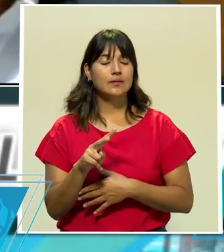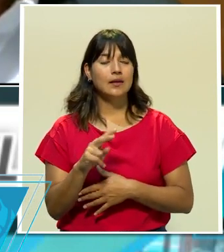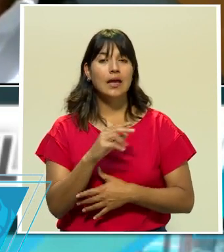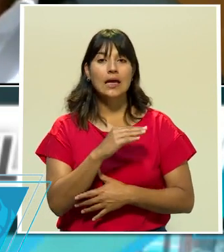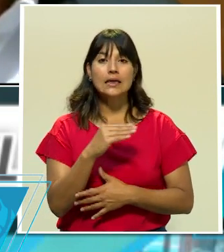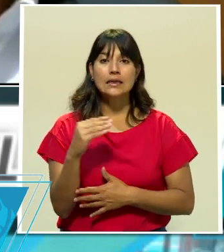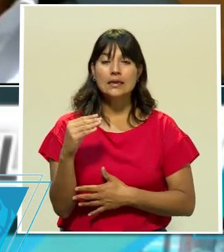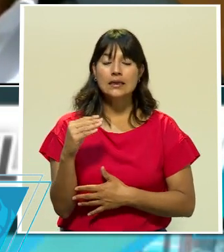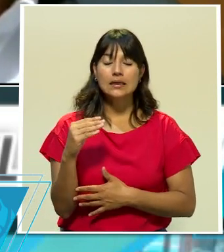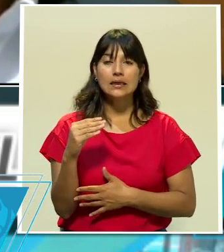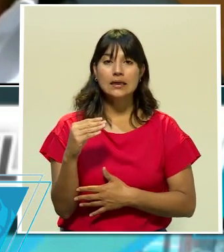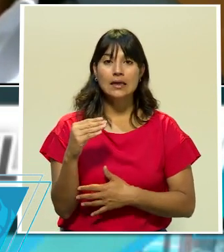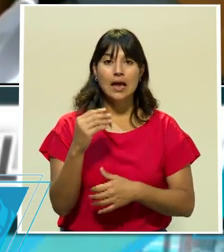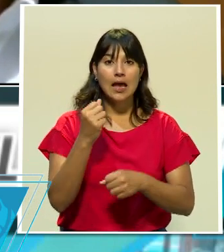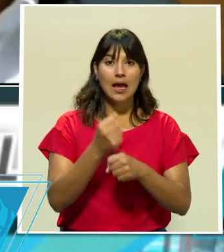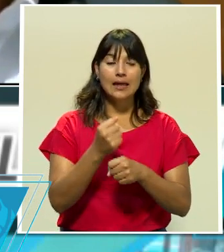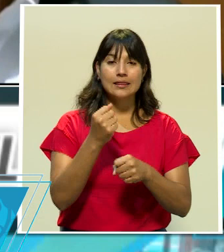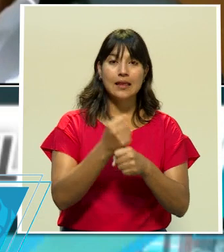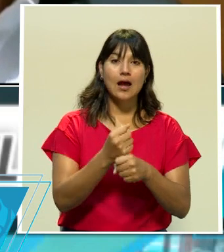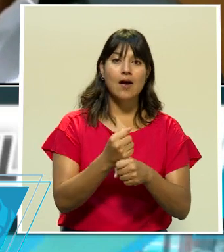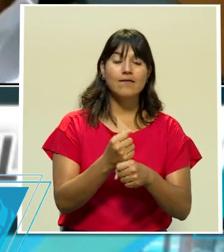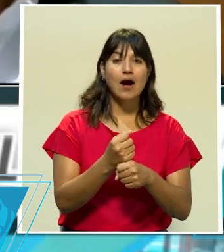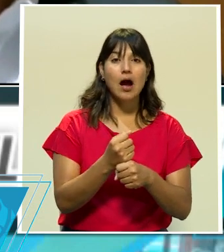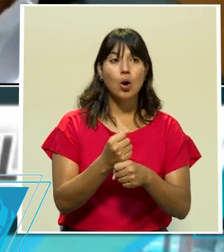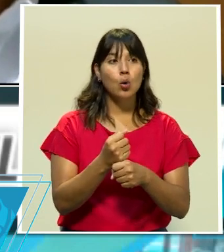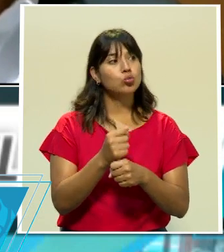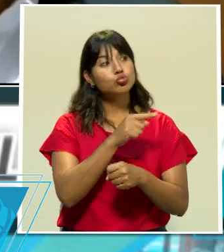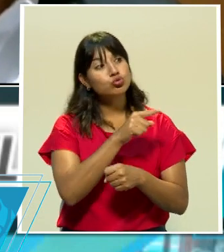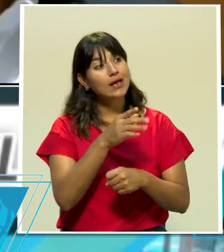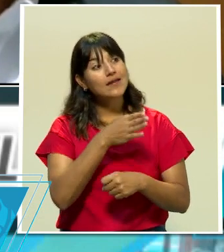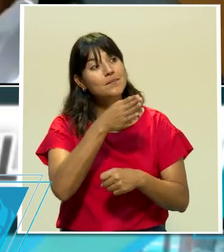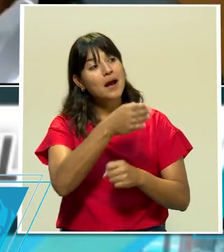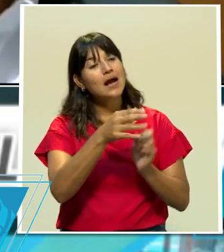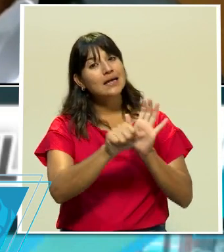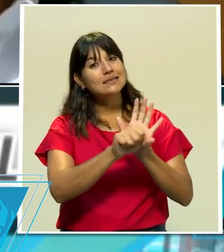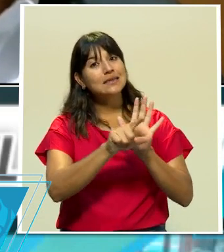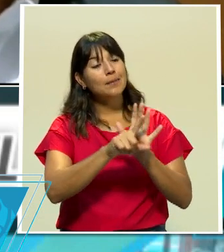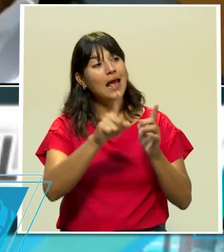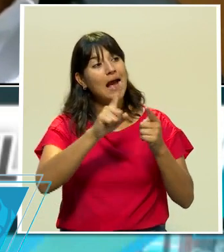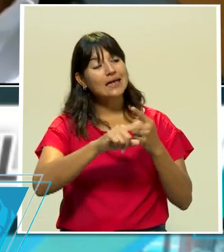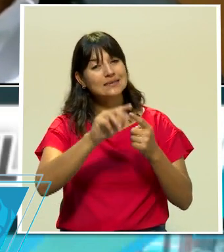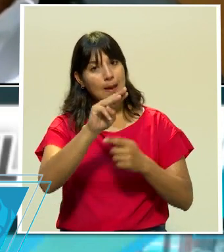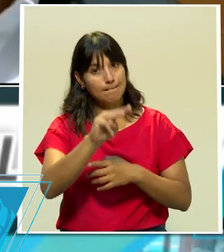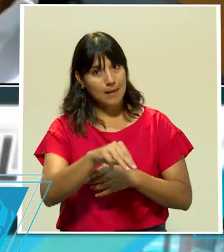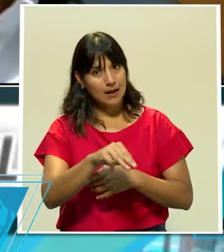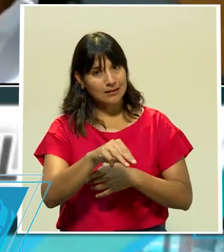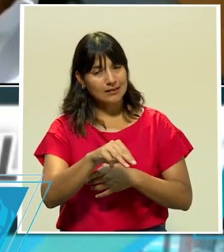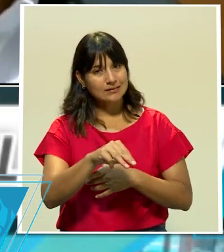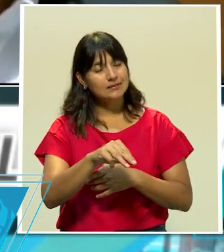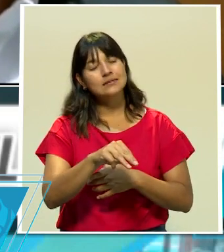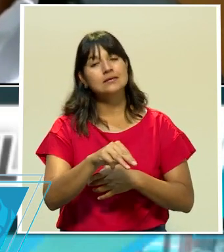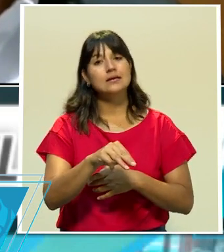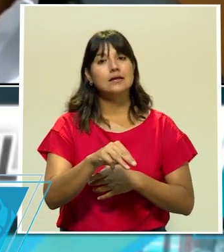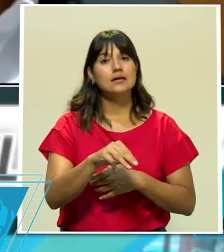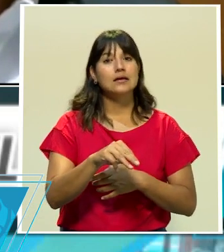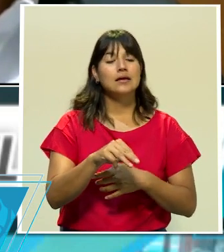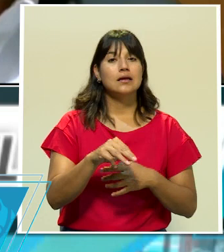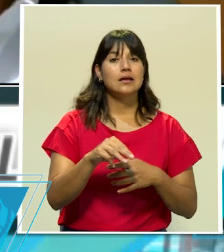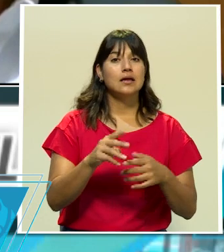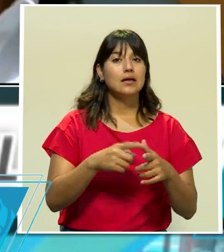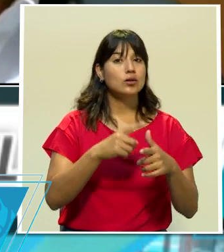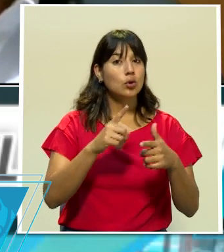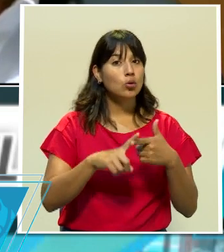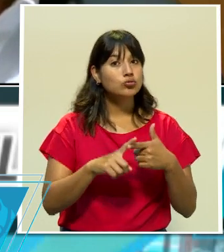y el trabajo presencial en la Asamblea va a venir el martes, que ya es pasada esa fecha.